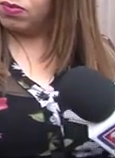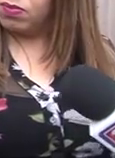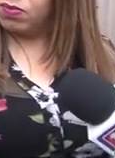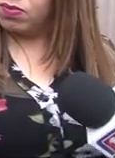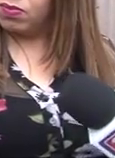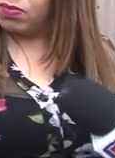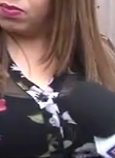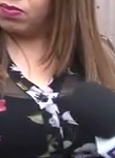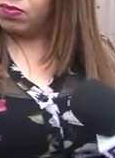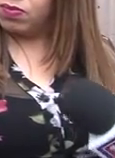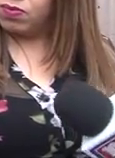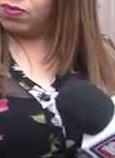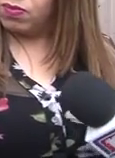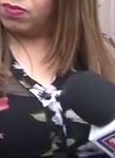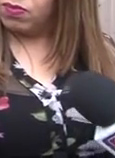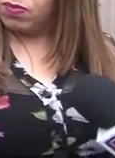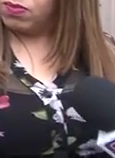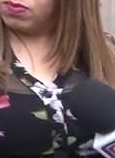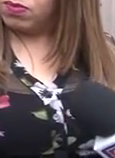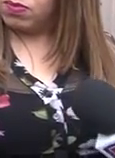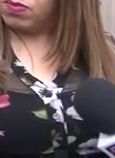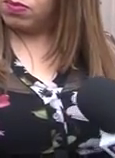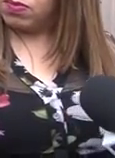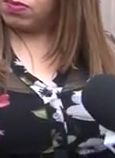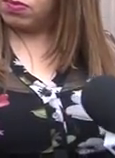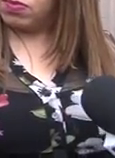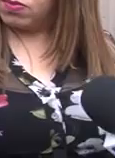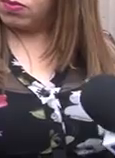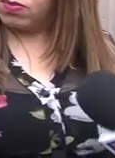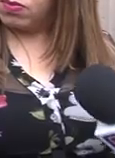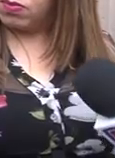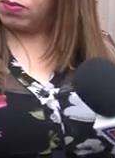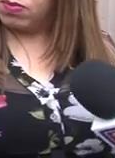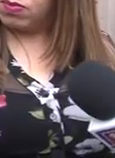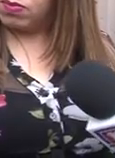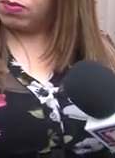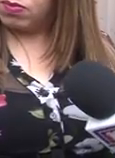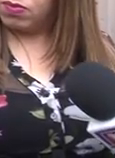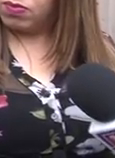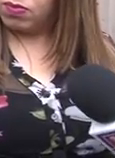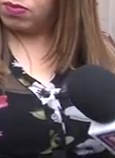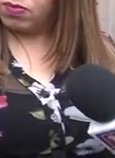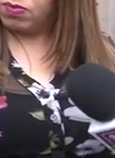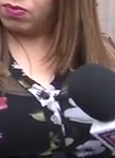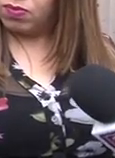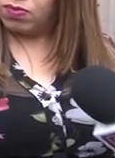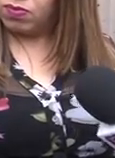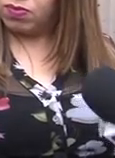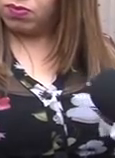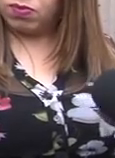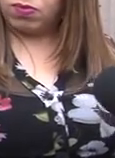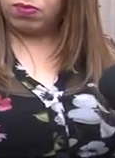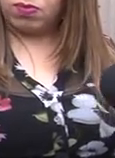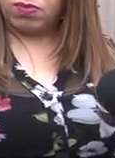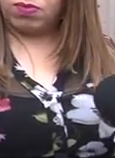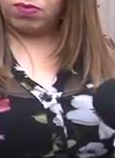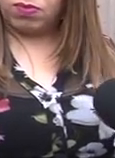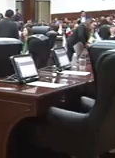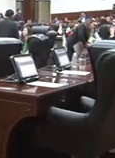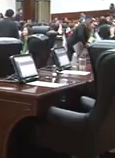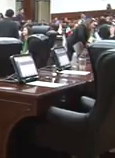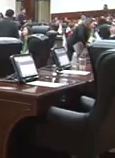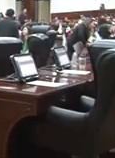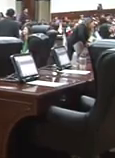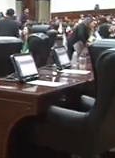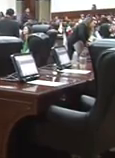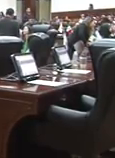casos, los buscó para intimidarlos y para hacer que ese voto fuera a favor de la reforma eléctrica. Esperemos que no se les ocurra hacerlo con la electoral.